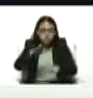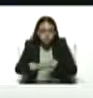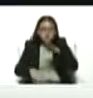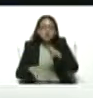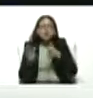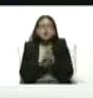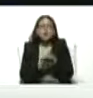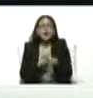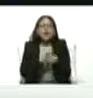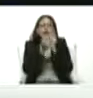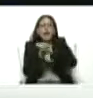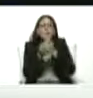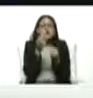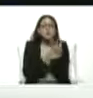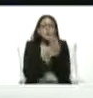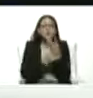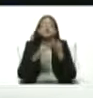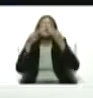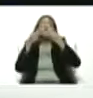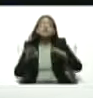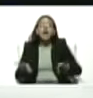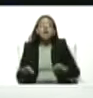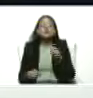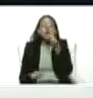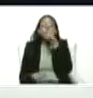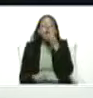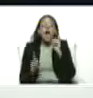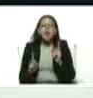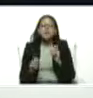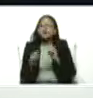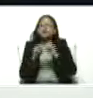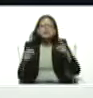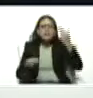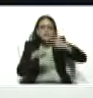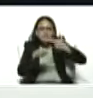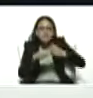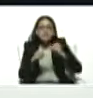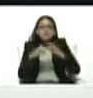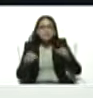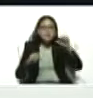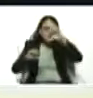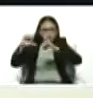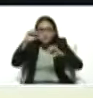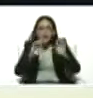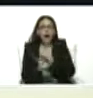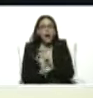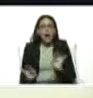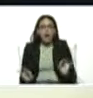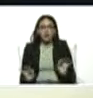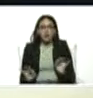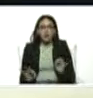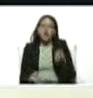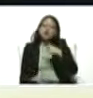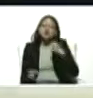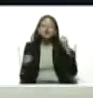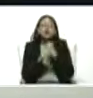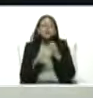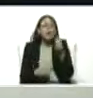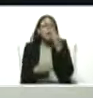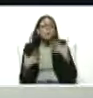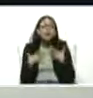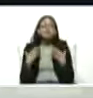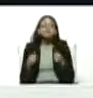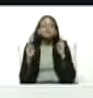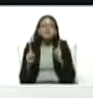producción orgánica de alimentos, de la producción de alimentos sanos. Y estos centros de